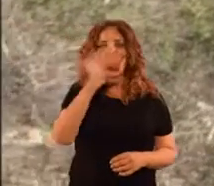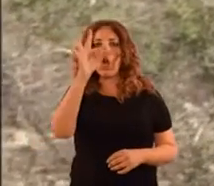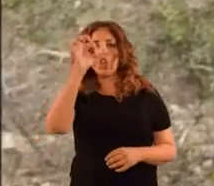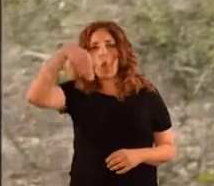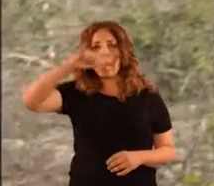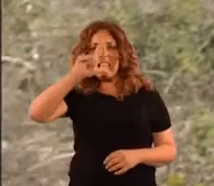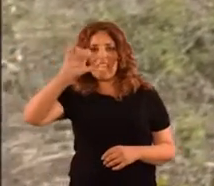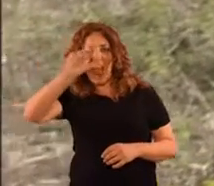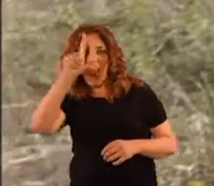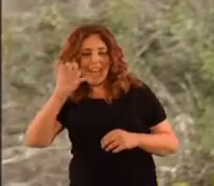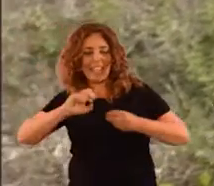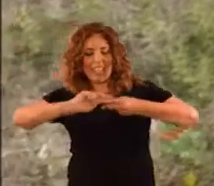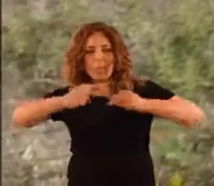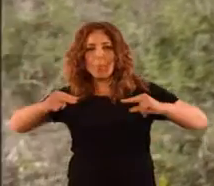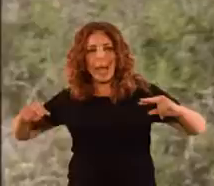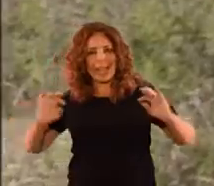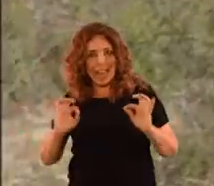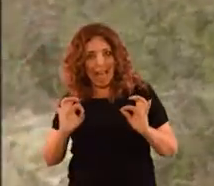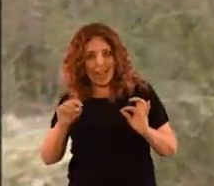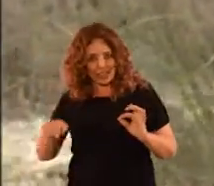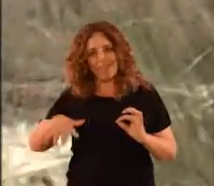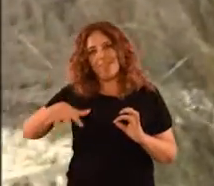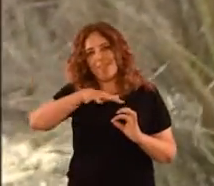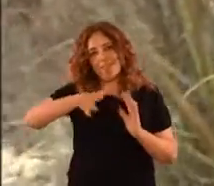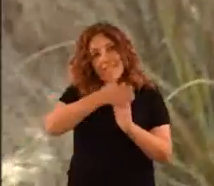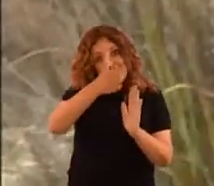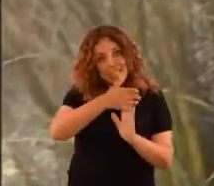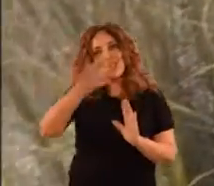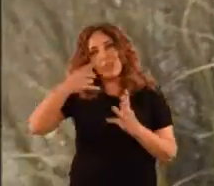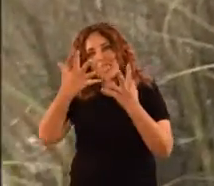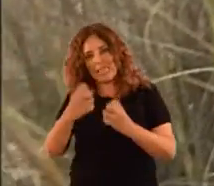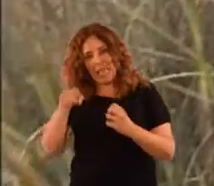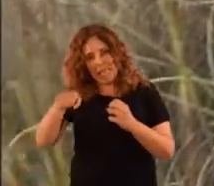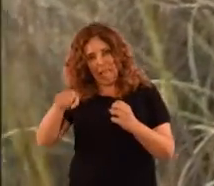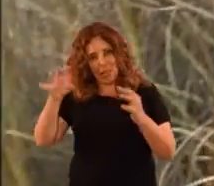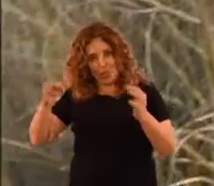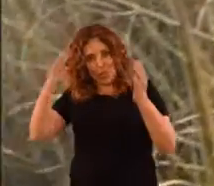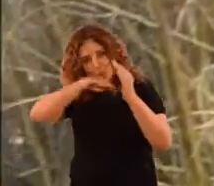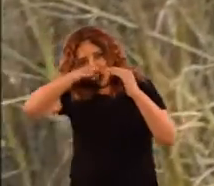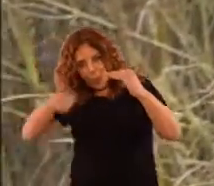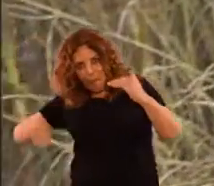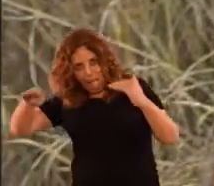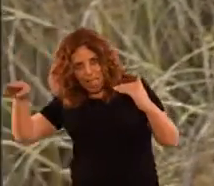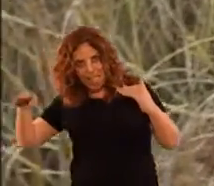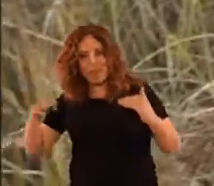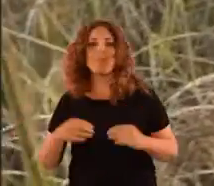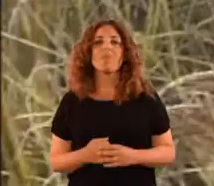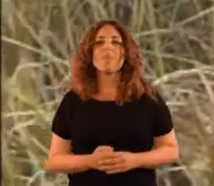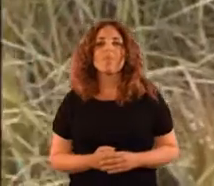Retamares, tomillares y espartales dominan en la árida planicie de yeso y en las secas laderas del valle.